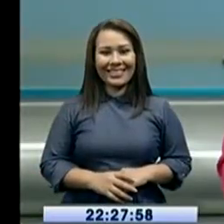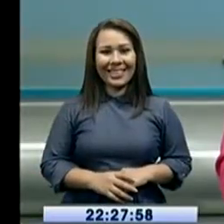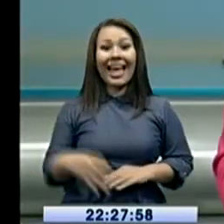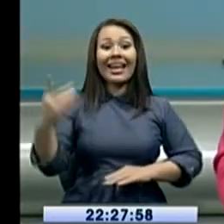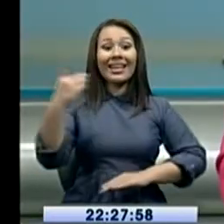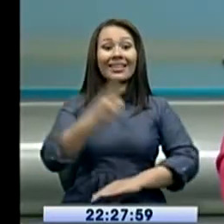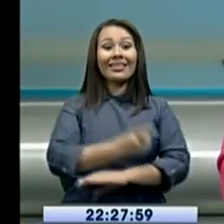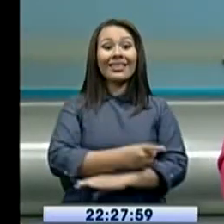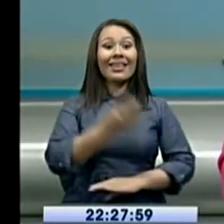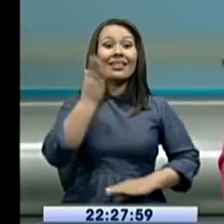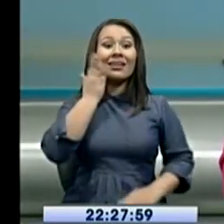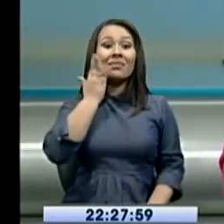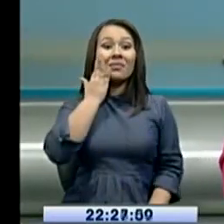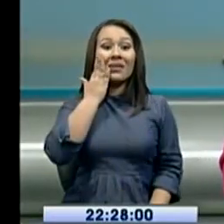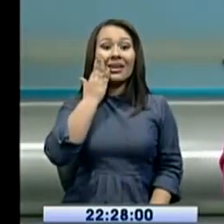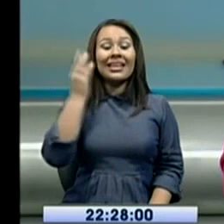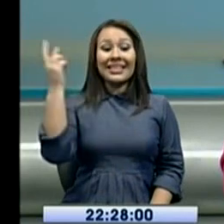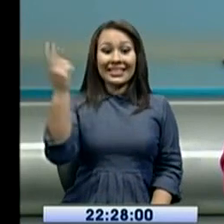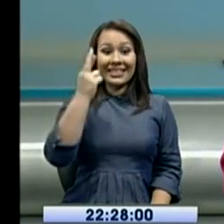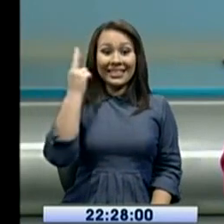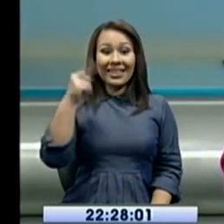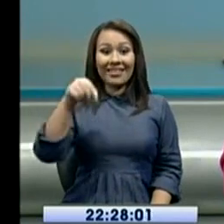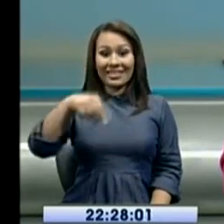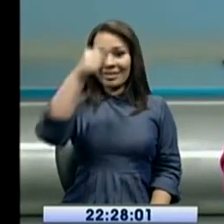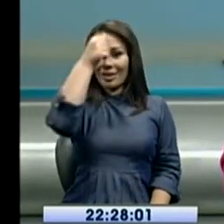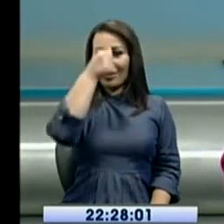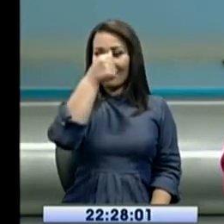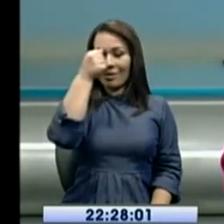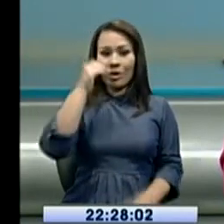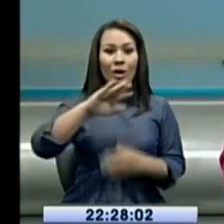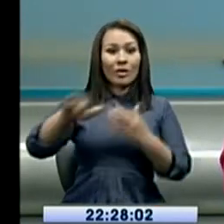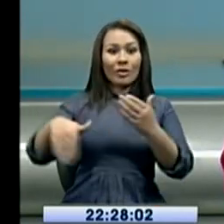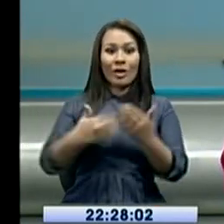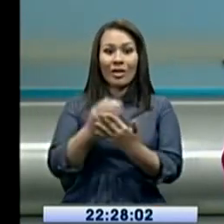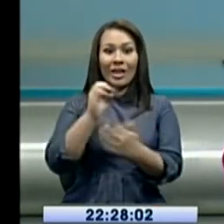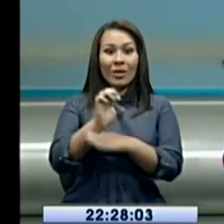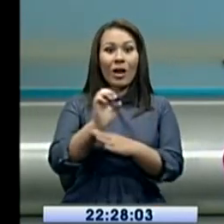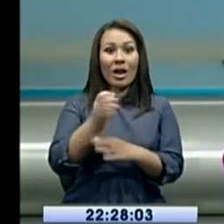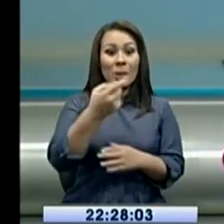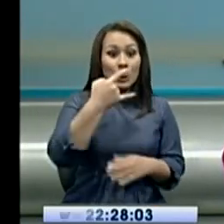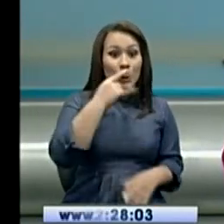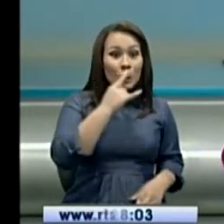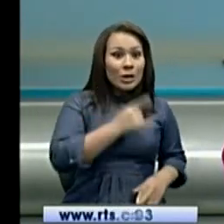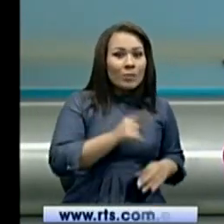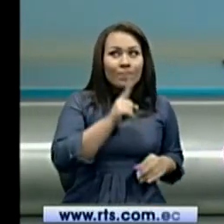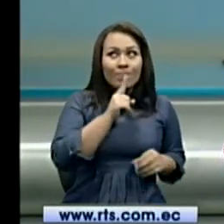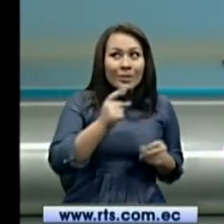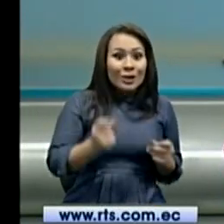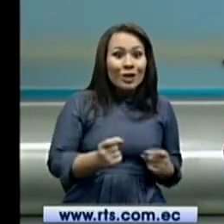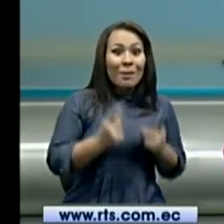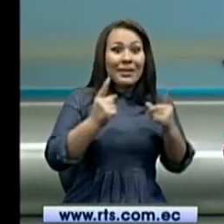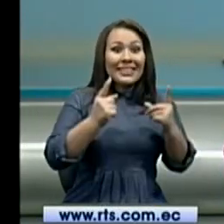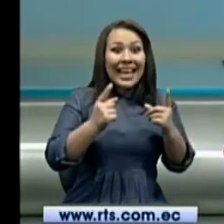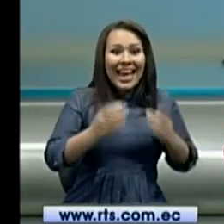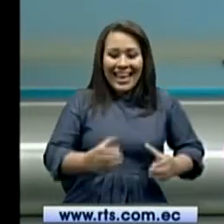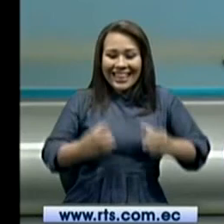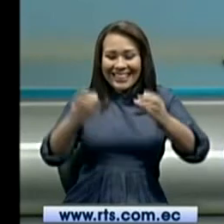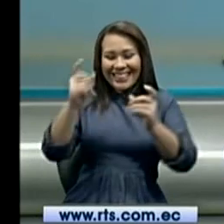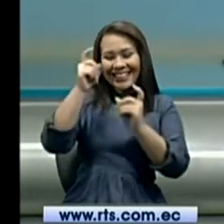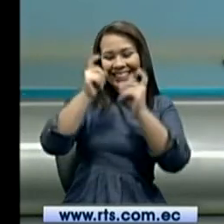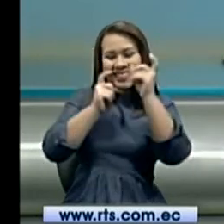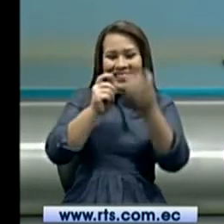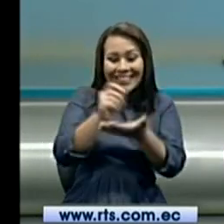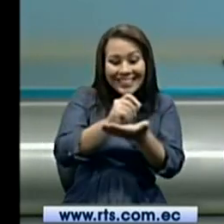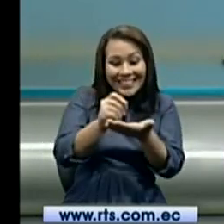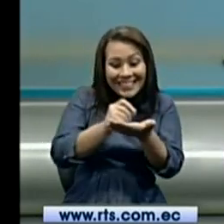El Día de las Madres se celebra este domingo en todo el Ecuador. Los niños preparan sorpresas y regalos, muchos de ellos creativos, para